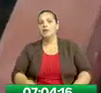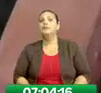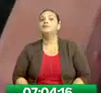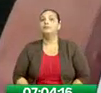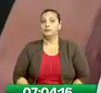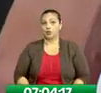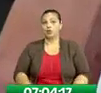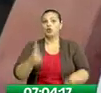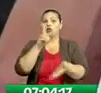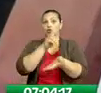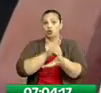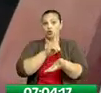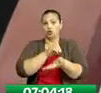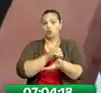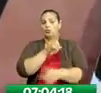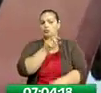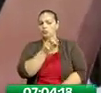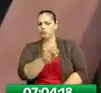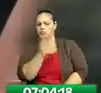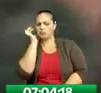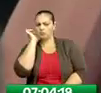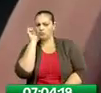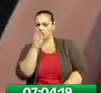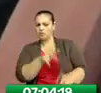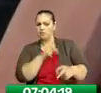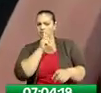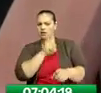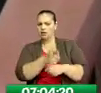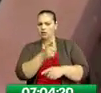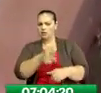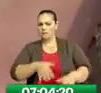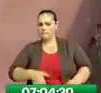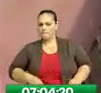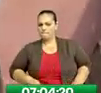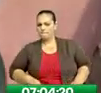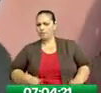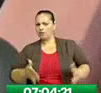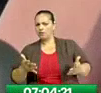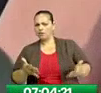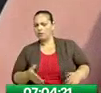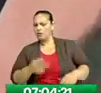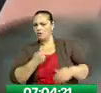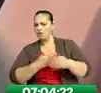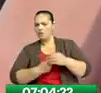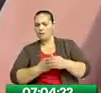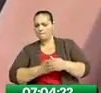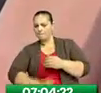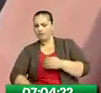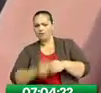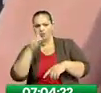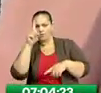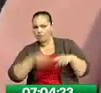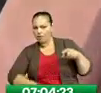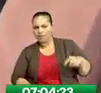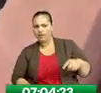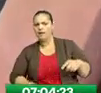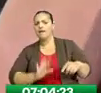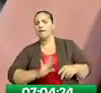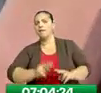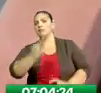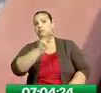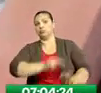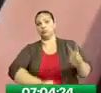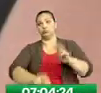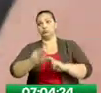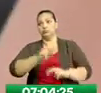MIES entregó el proyecto al presidente de la Asamblea, César Litardo, y al asambleísta por Pachacuti, Encarnación Duchi, quien lidera la comisión que analizará la